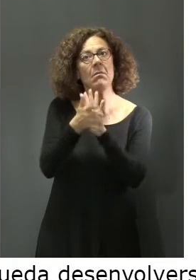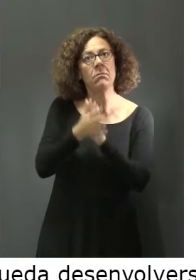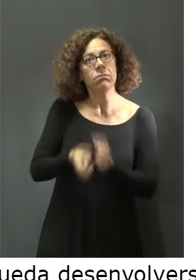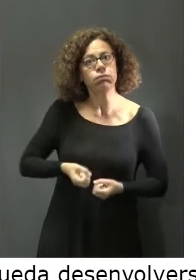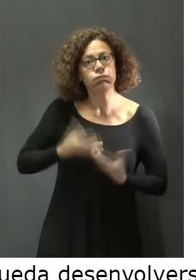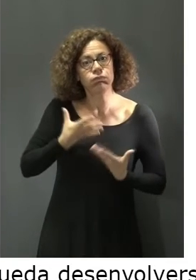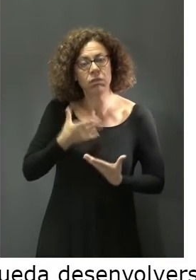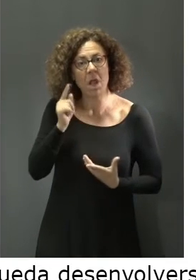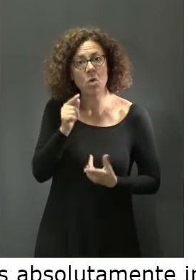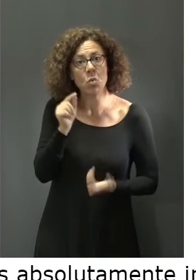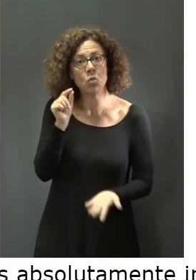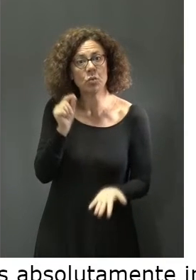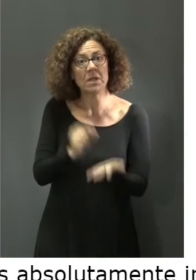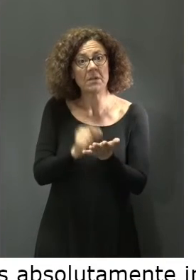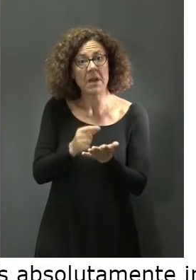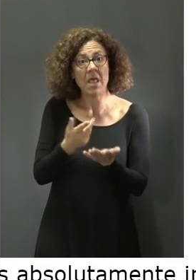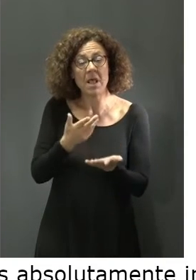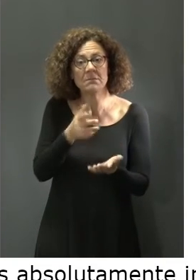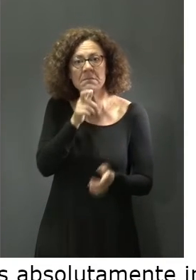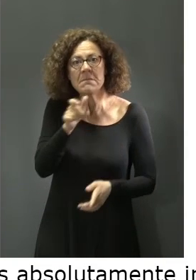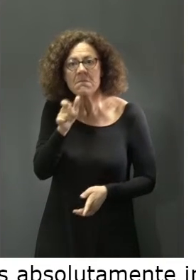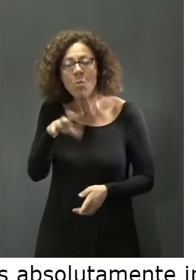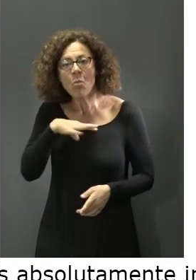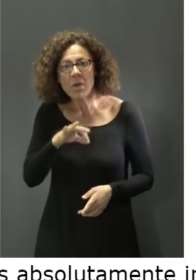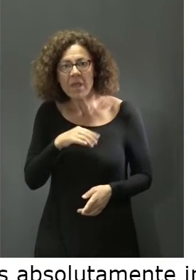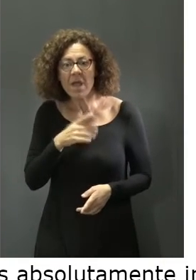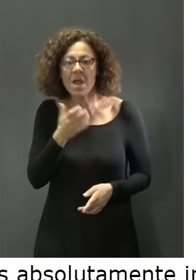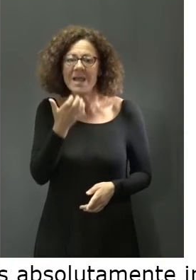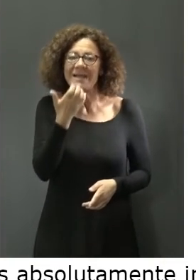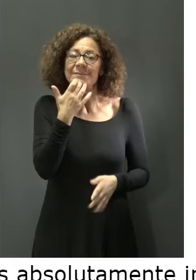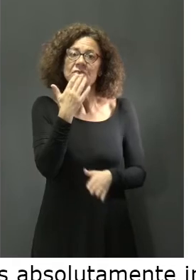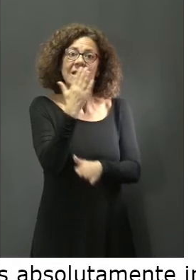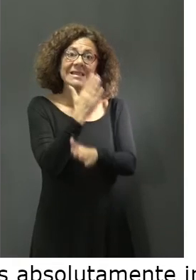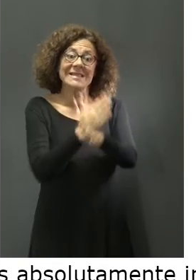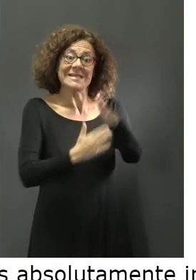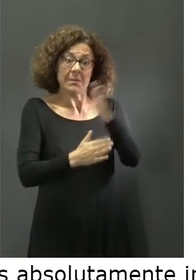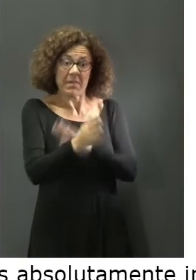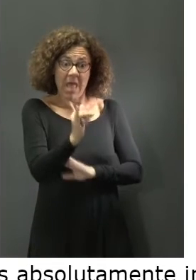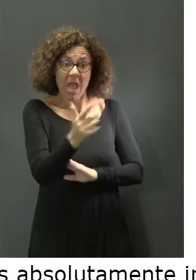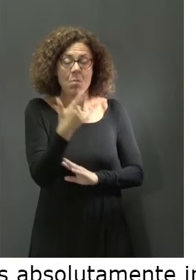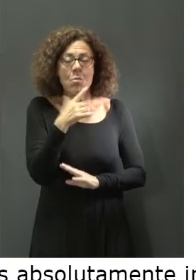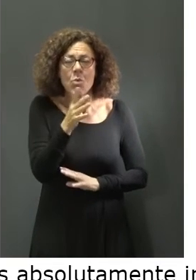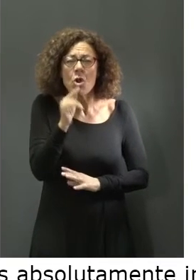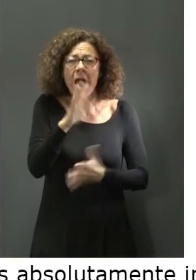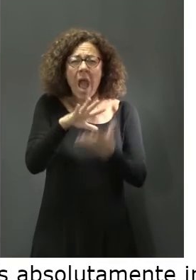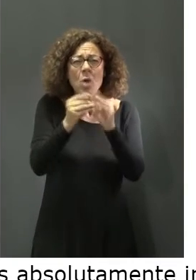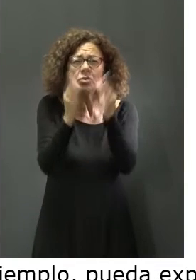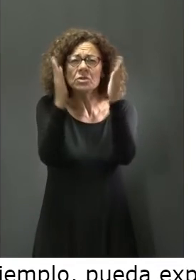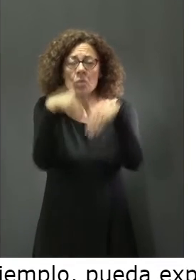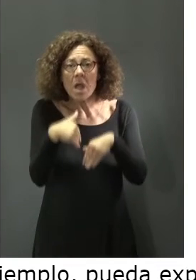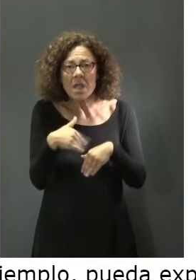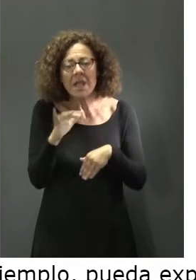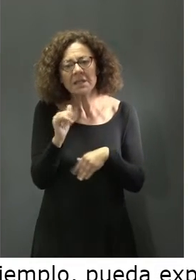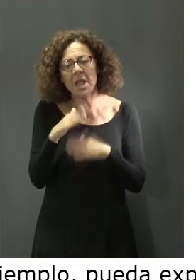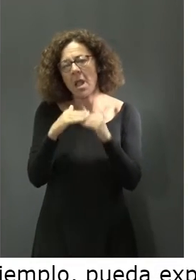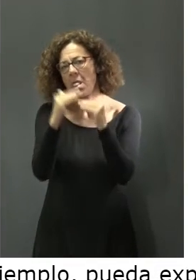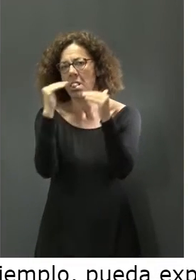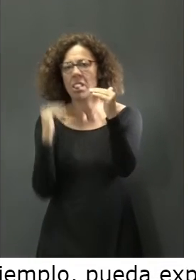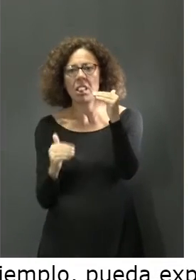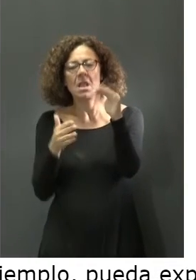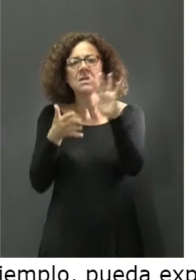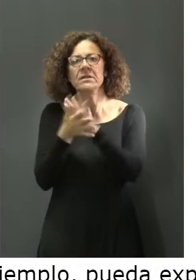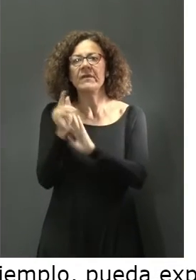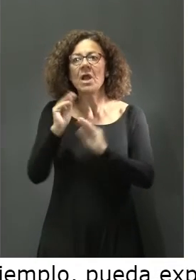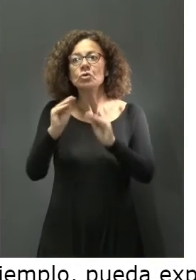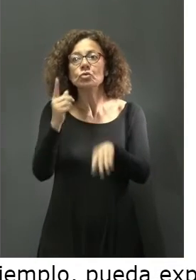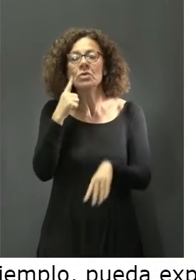unos determinados términos y otro que la tenga por no tener estos ajustes se encuentre en situación de desventaja y su testimonio